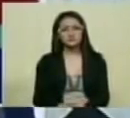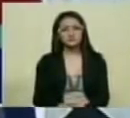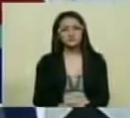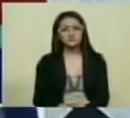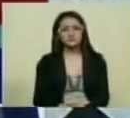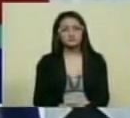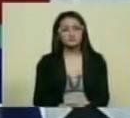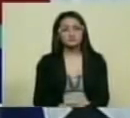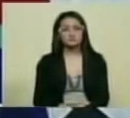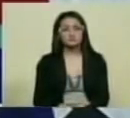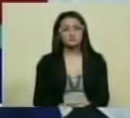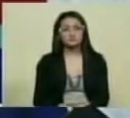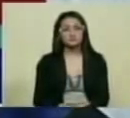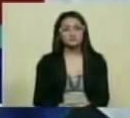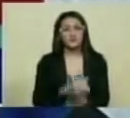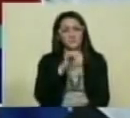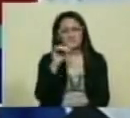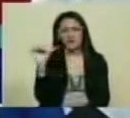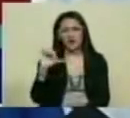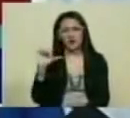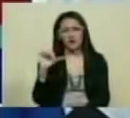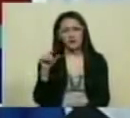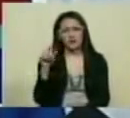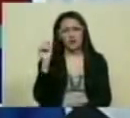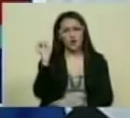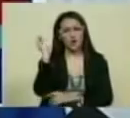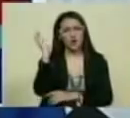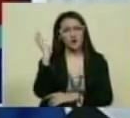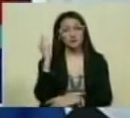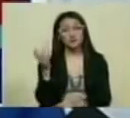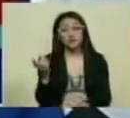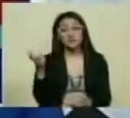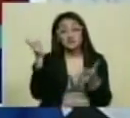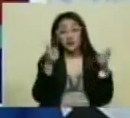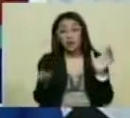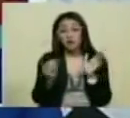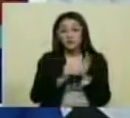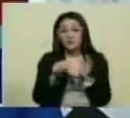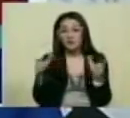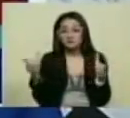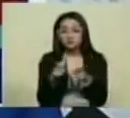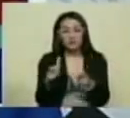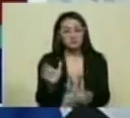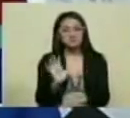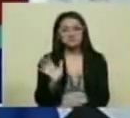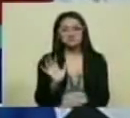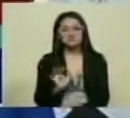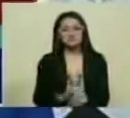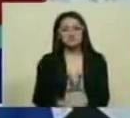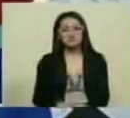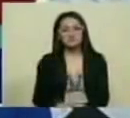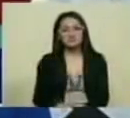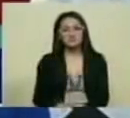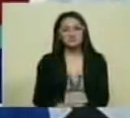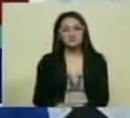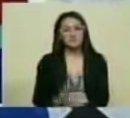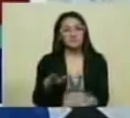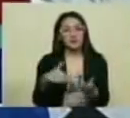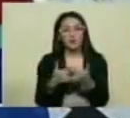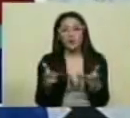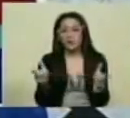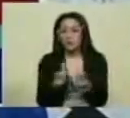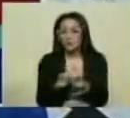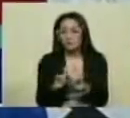Congreso, que mi comandante Chávez nunca los convocó otra vez. Se convirtieron en Congreso ordinario, pero nunca hubo una